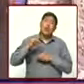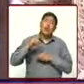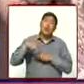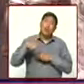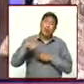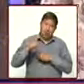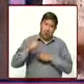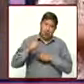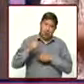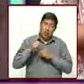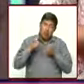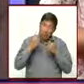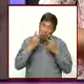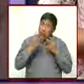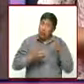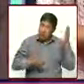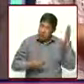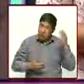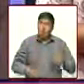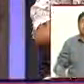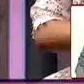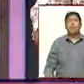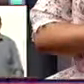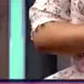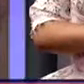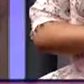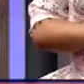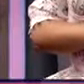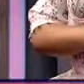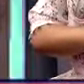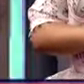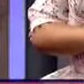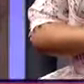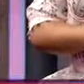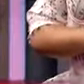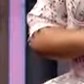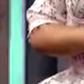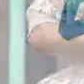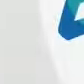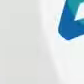festividad, ahí en Potosí, la festividad de Chutillos. Ay, no me digas, por favor, eso, ¿eh? Están